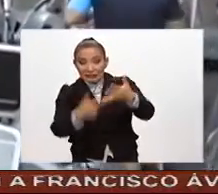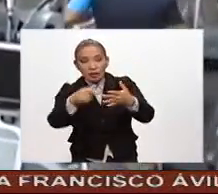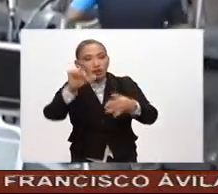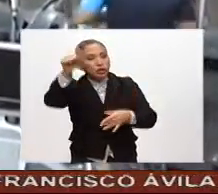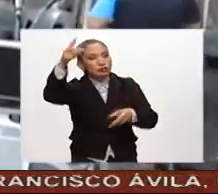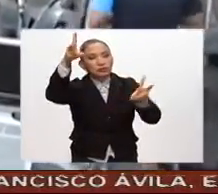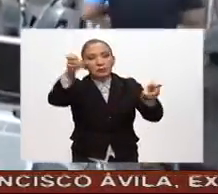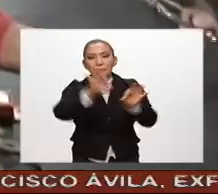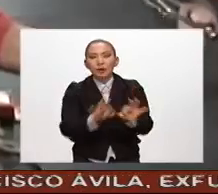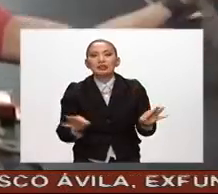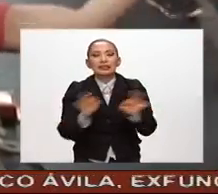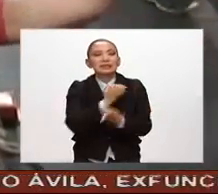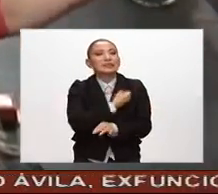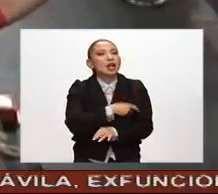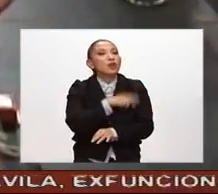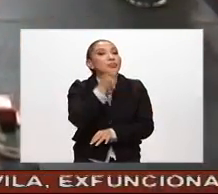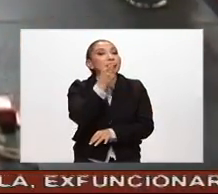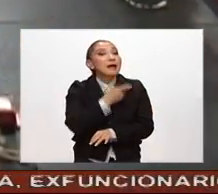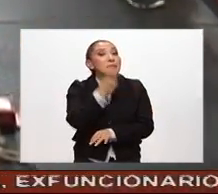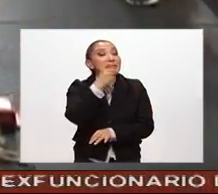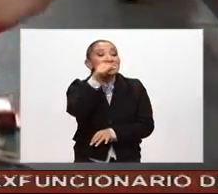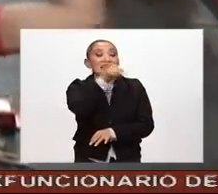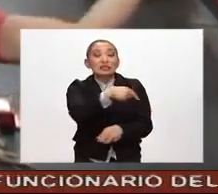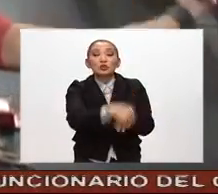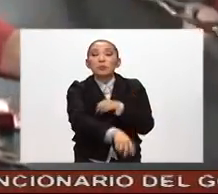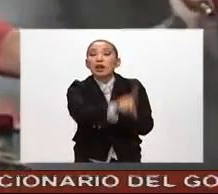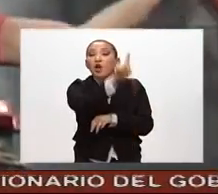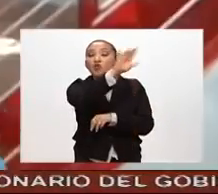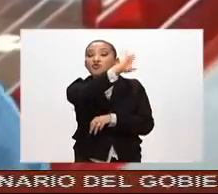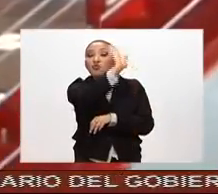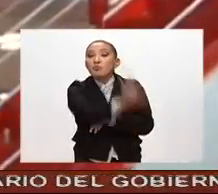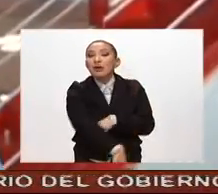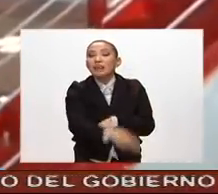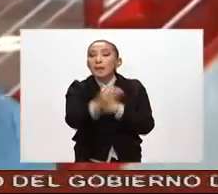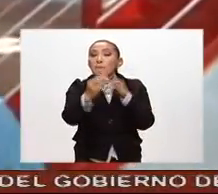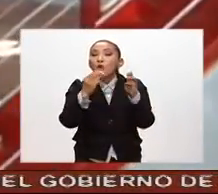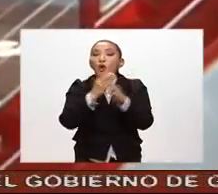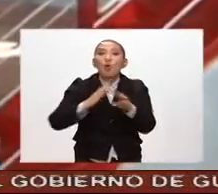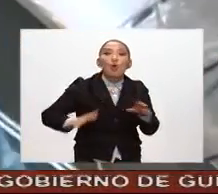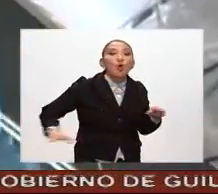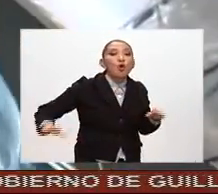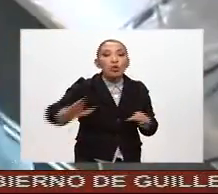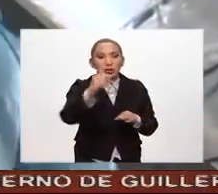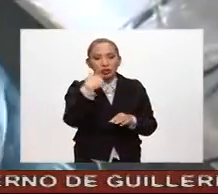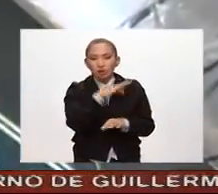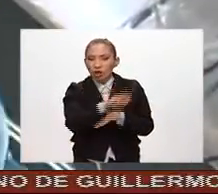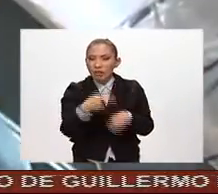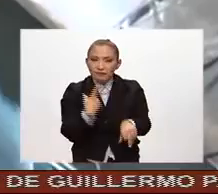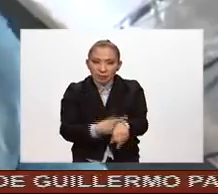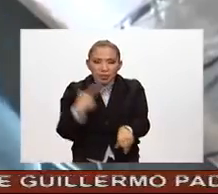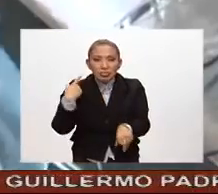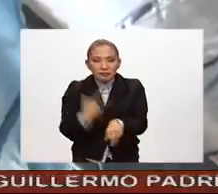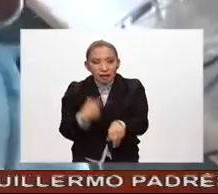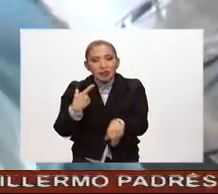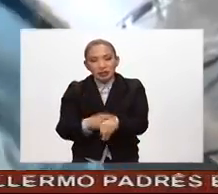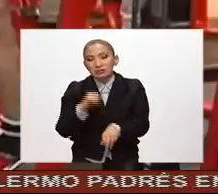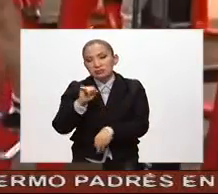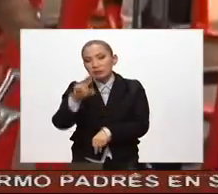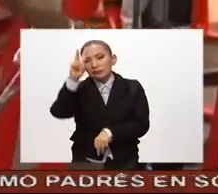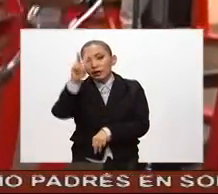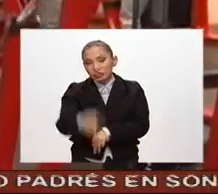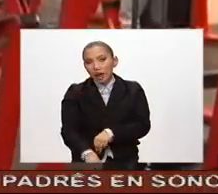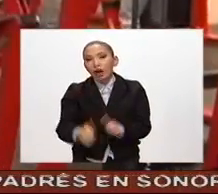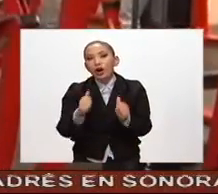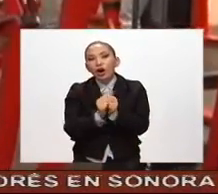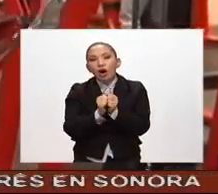otros temas importantes de salud, la diabetes es la causa número 1 de muerte en el mundo. Claro. Y todas estas enfermedades sí están asociadas